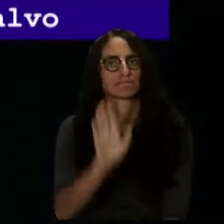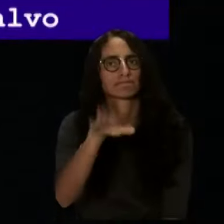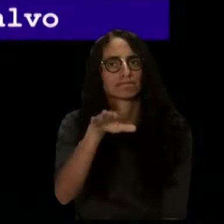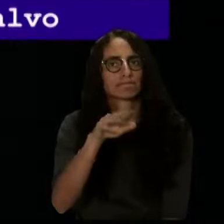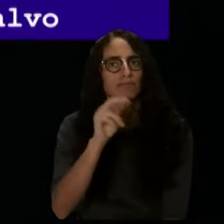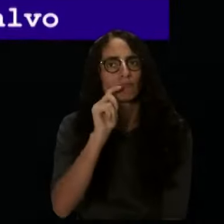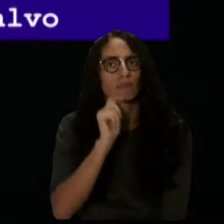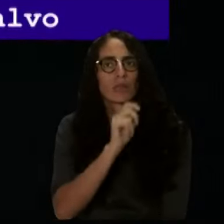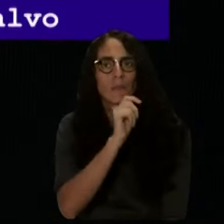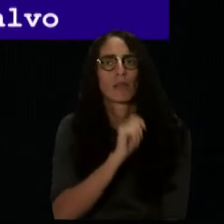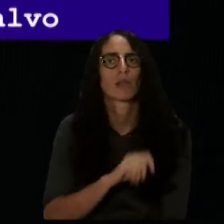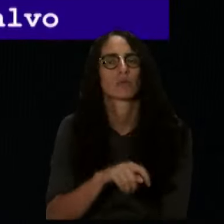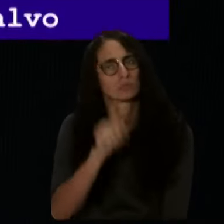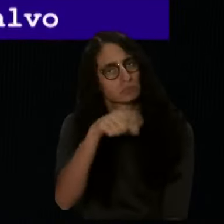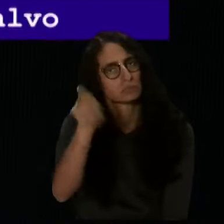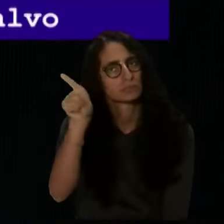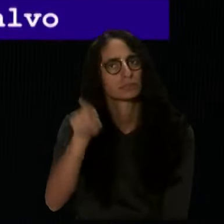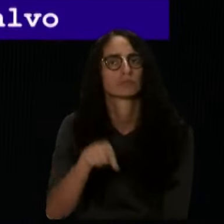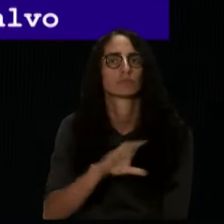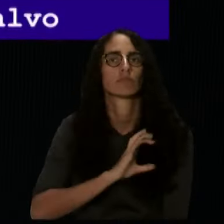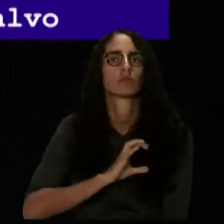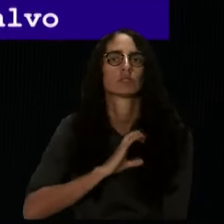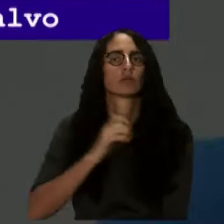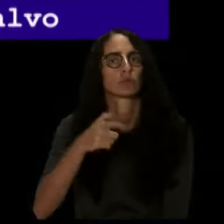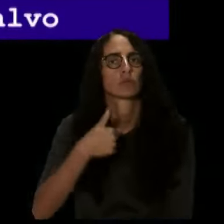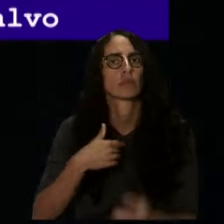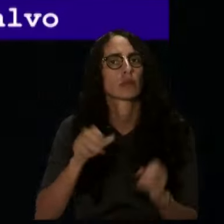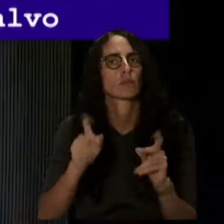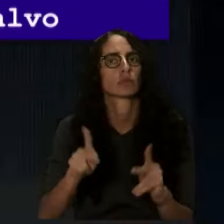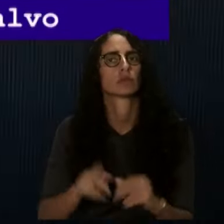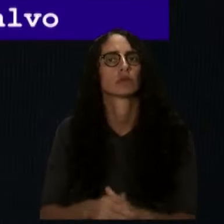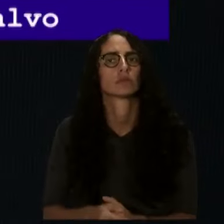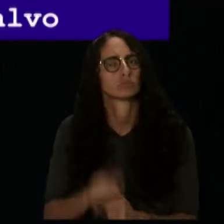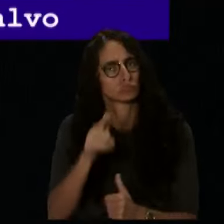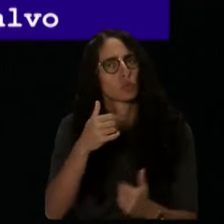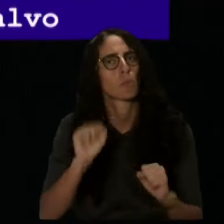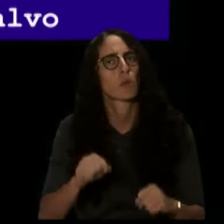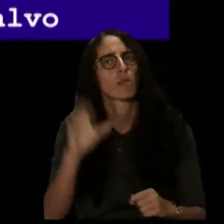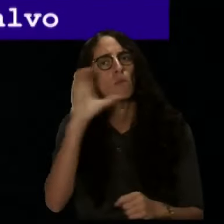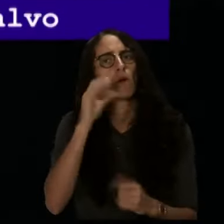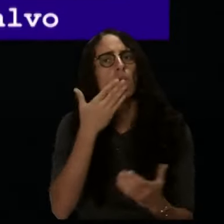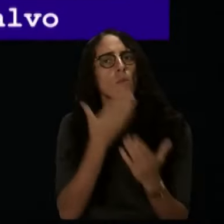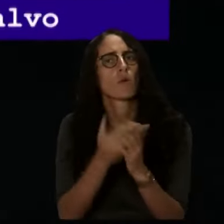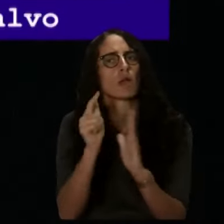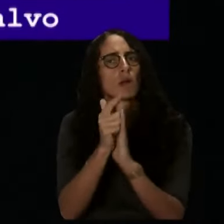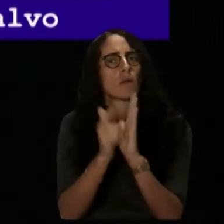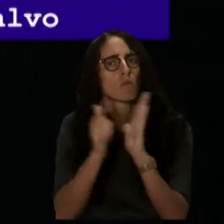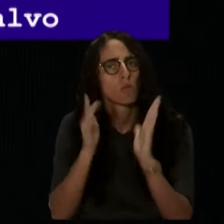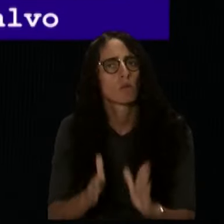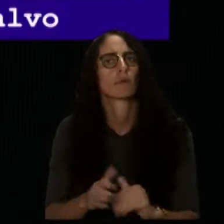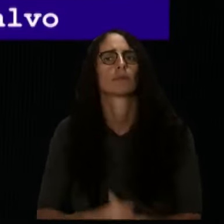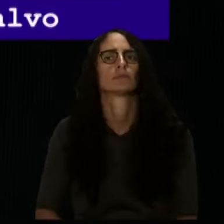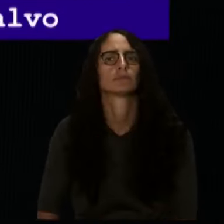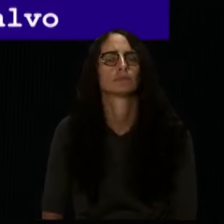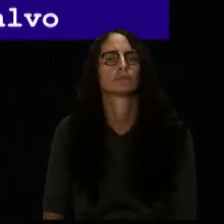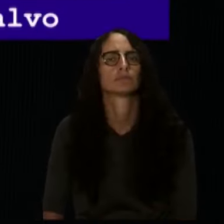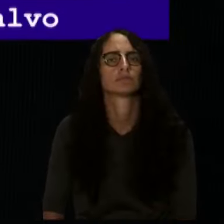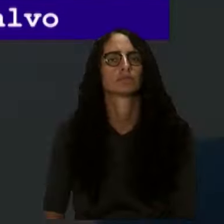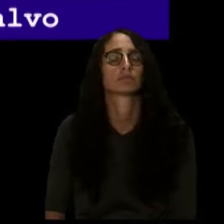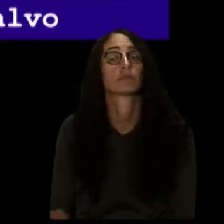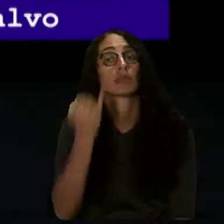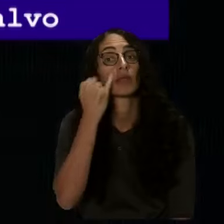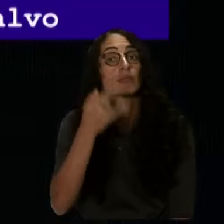gemelo Entrégate tienes es oportunidad búscate un buen abogado Okay búscate un buen abogado Así que si